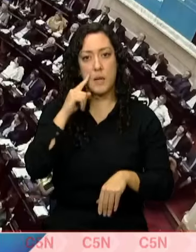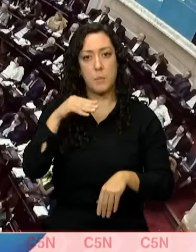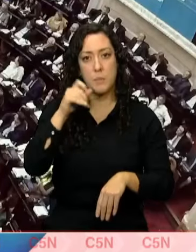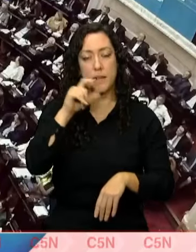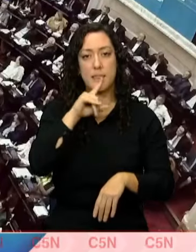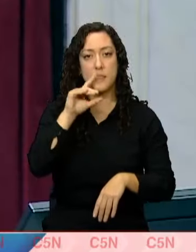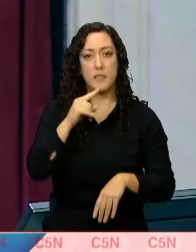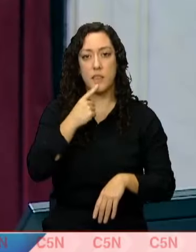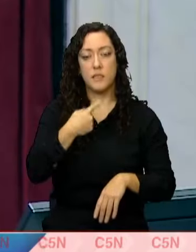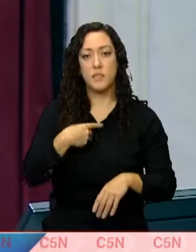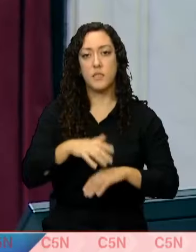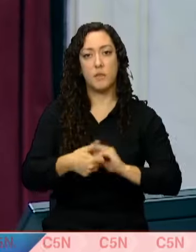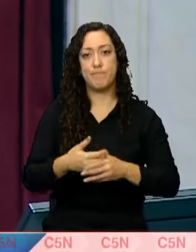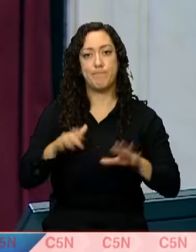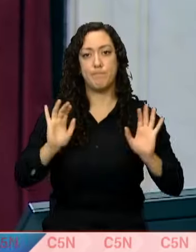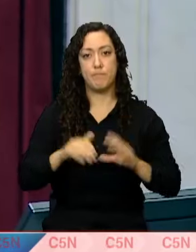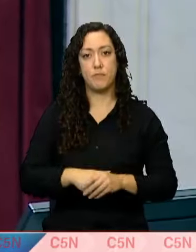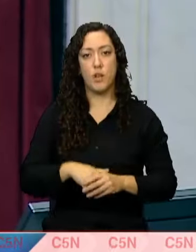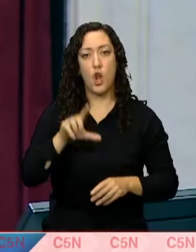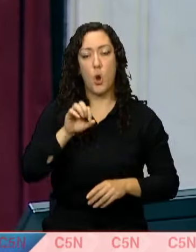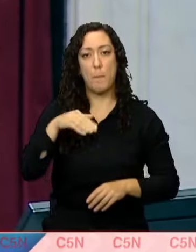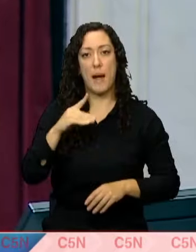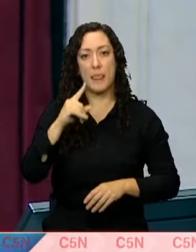no se le dio. Abstención del diputado Galimberti, el diputado Lombardi.